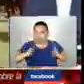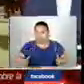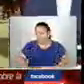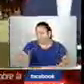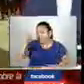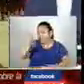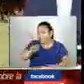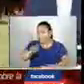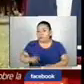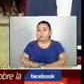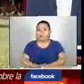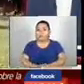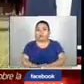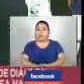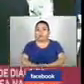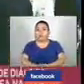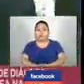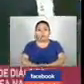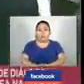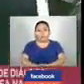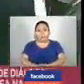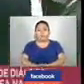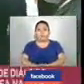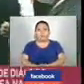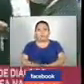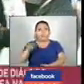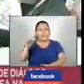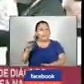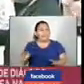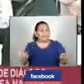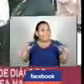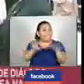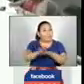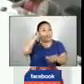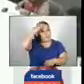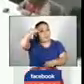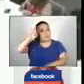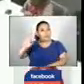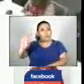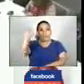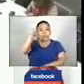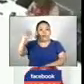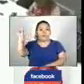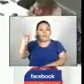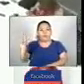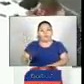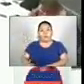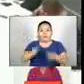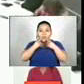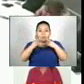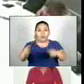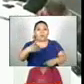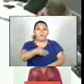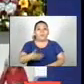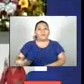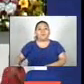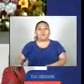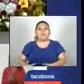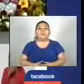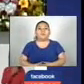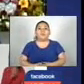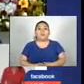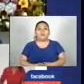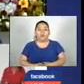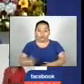no. Yo no lo considero una dictadura. El principal socio de la isla en la región, Venezuela, se pronunció a través de su presidente, Nicolás Maduro.